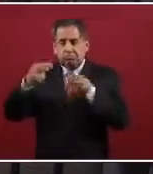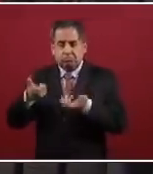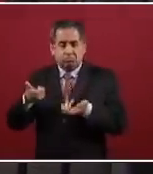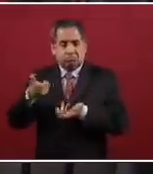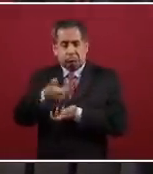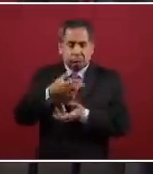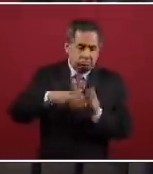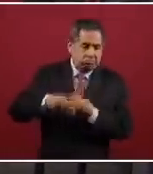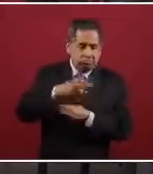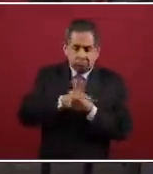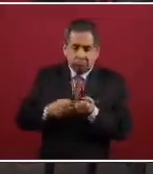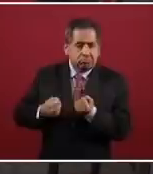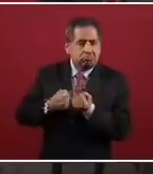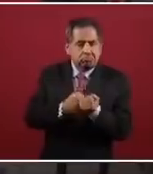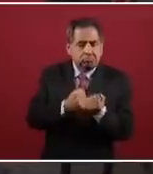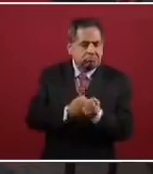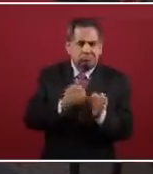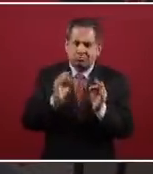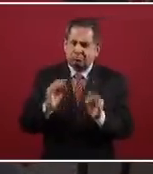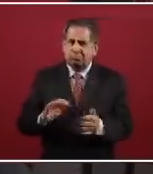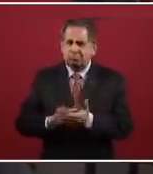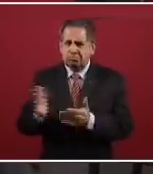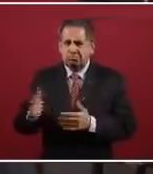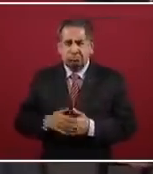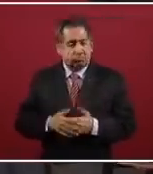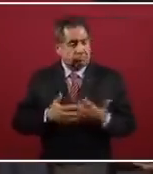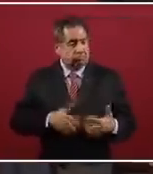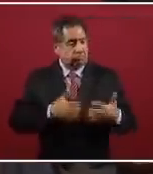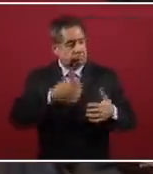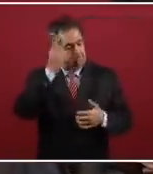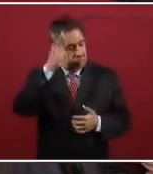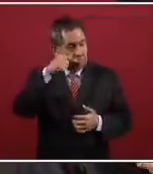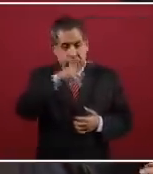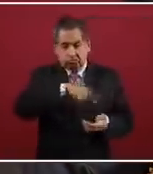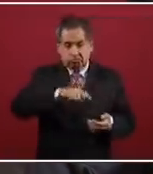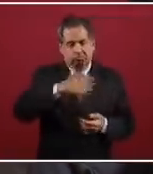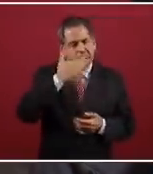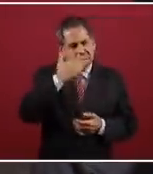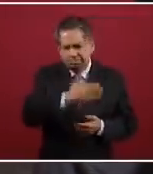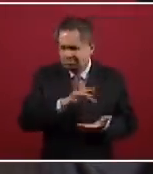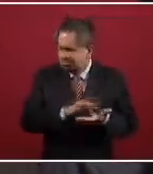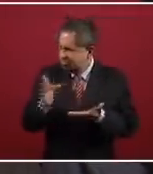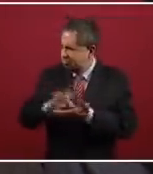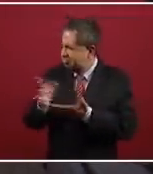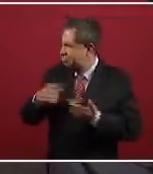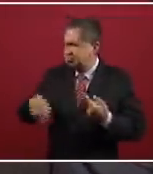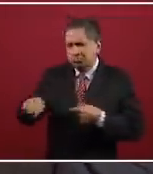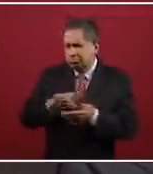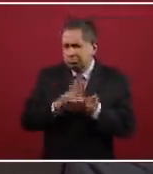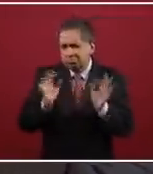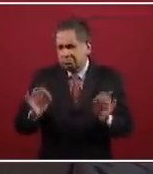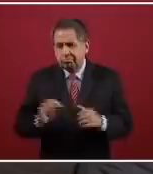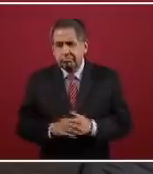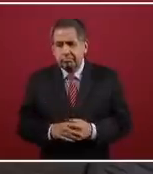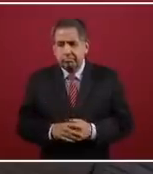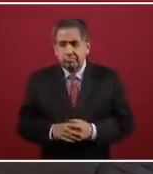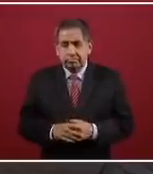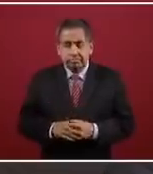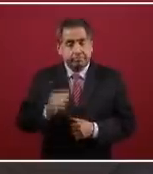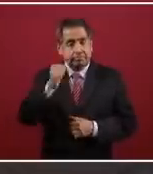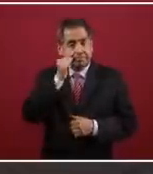financieros y desde luego a los empresarios. Entonces, ayer me